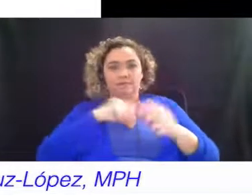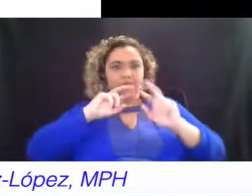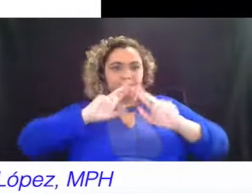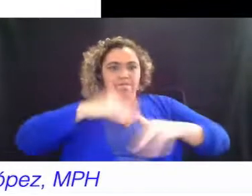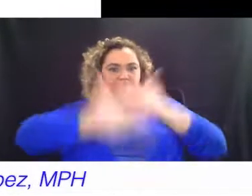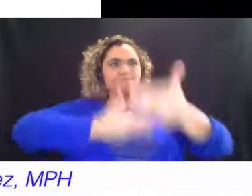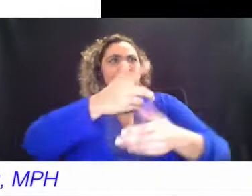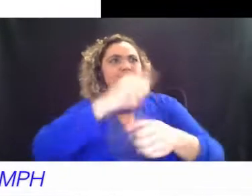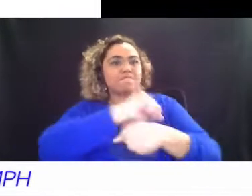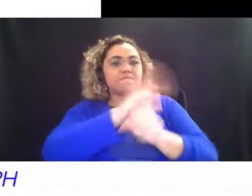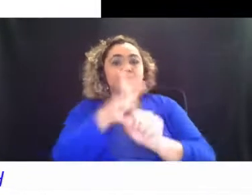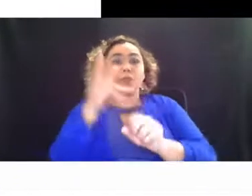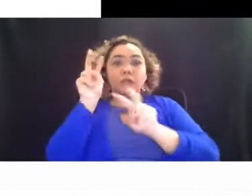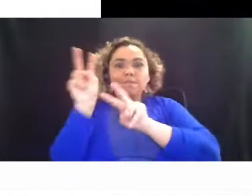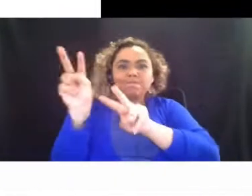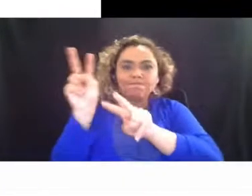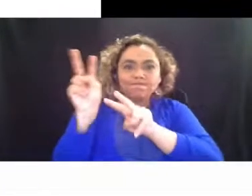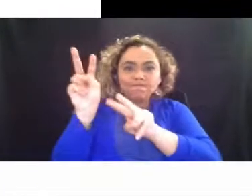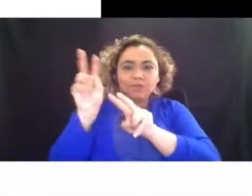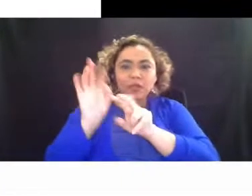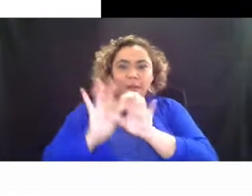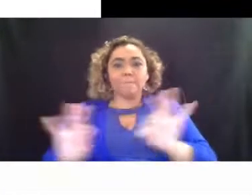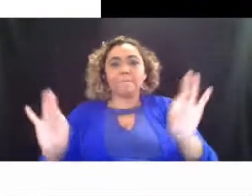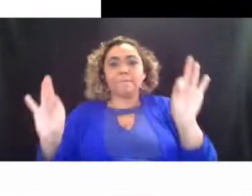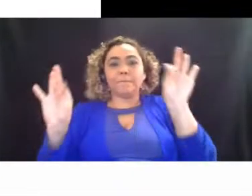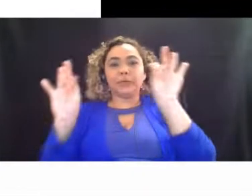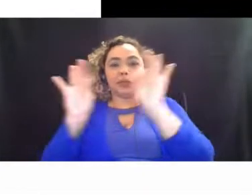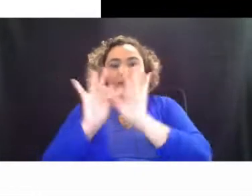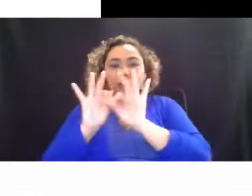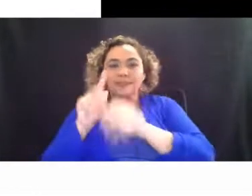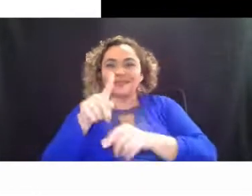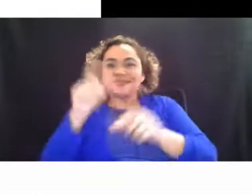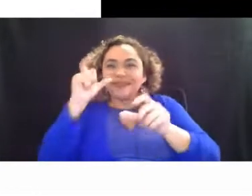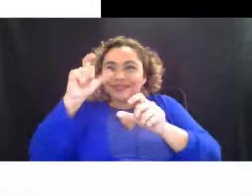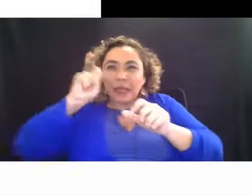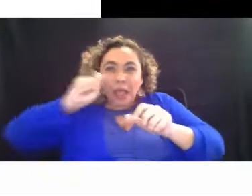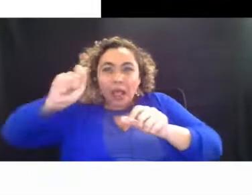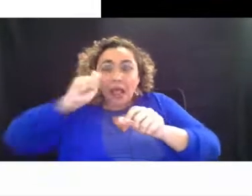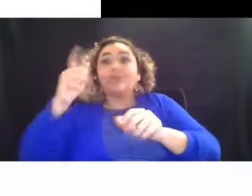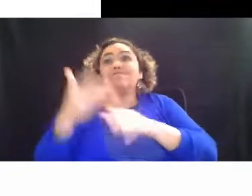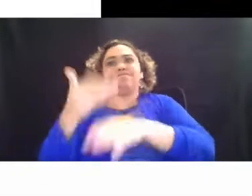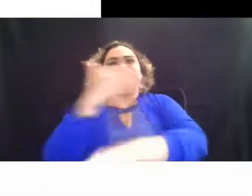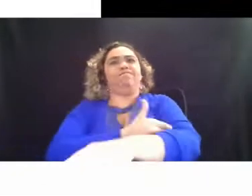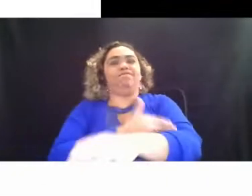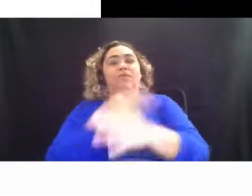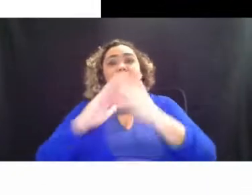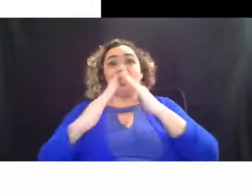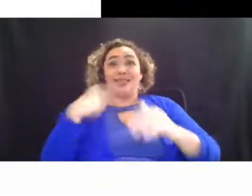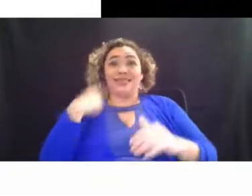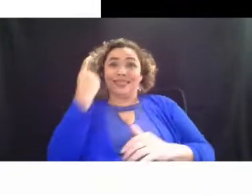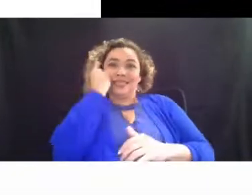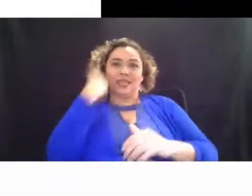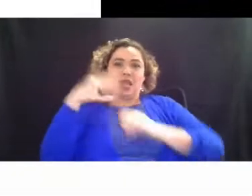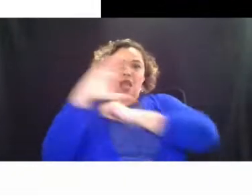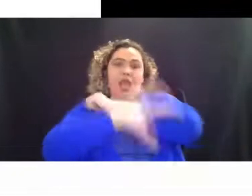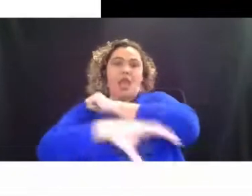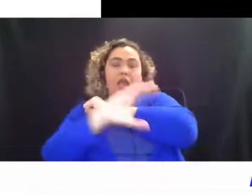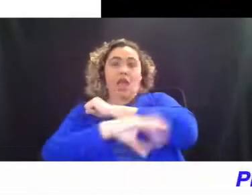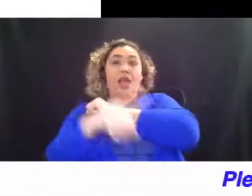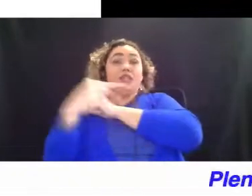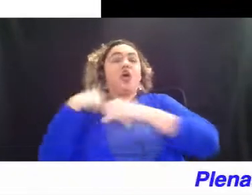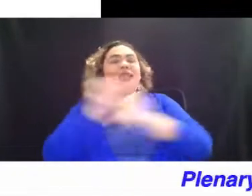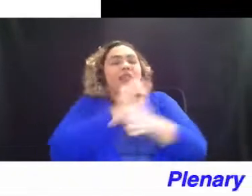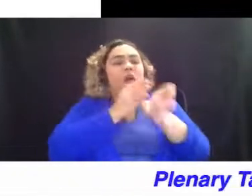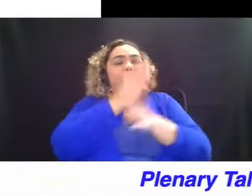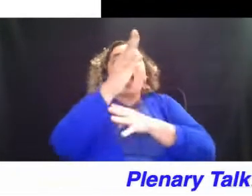Ese surveillance, esa vigilancia que tenemos en las comunidades, tenemos que mejorarlo. Yo vengo ahora del campo, ¿verdad?, de la epidemiología molecular,